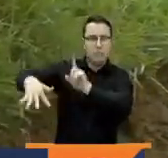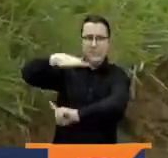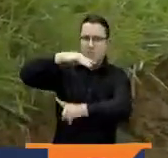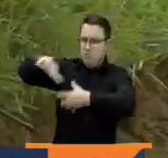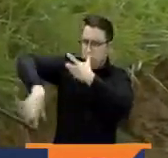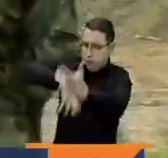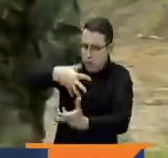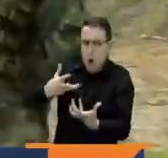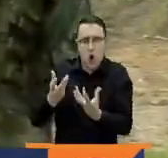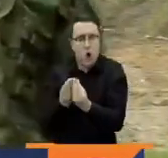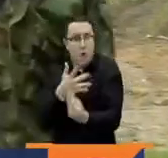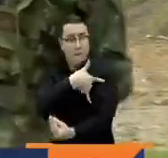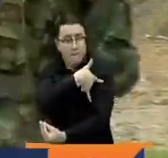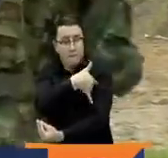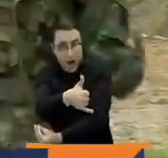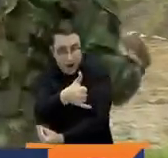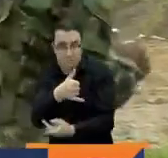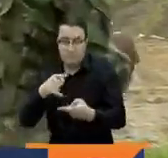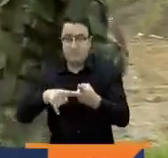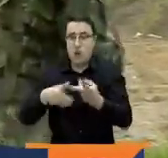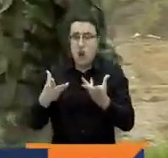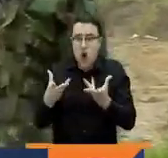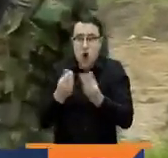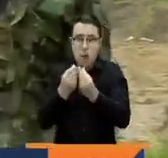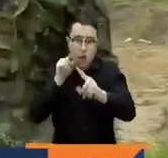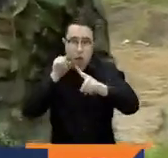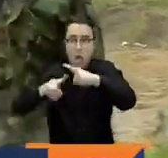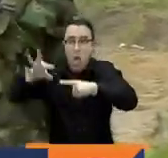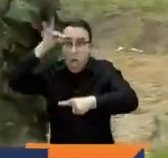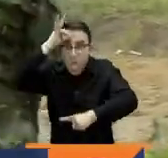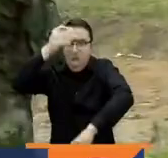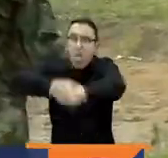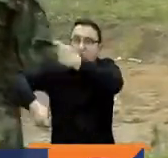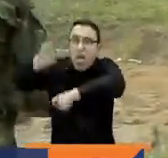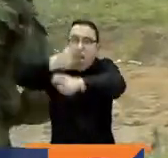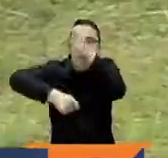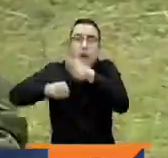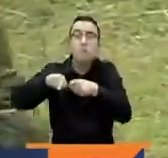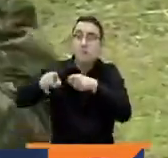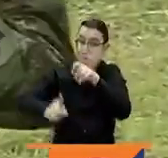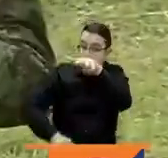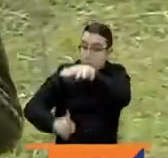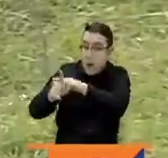las disidencias de las FARC y los grupos dedicados al narcotráfico.